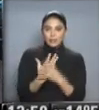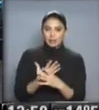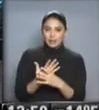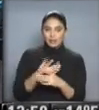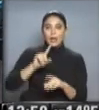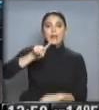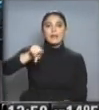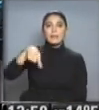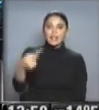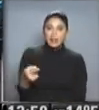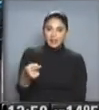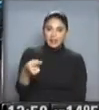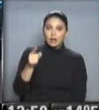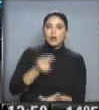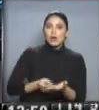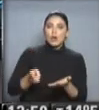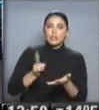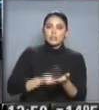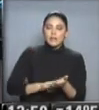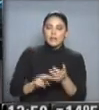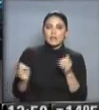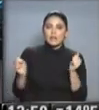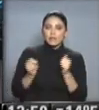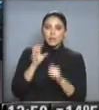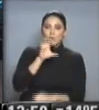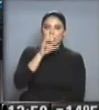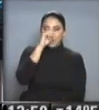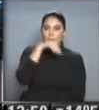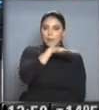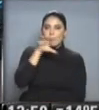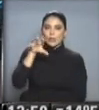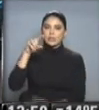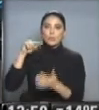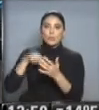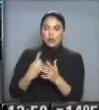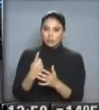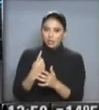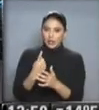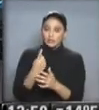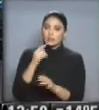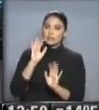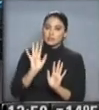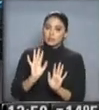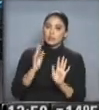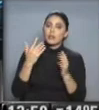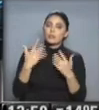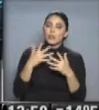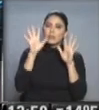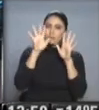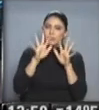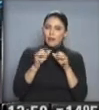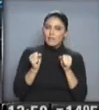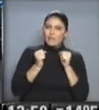Para mañana, otra vez en la provincia de La Pampa, provincia de Buenos Aires, es altísima la probabilidad de